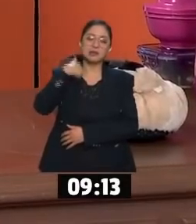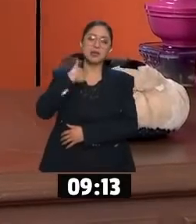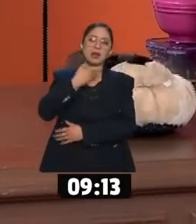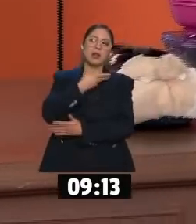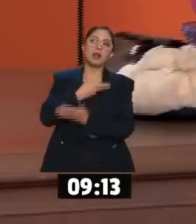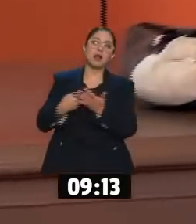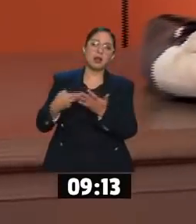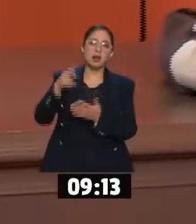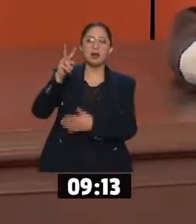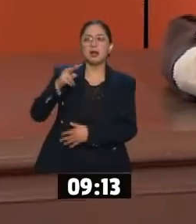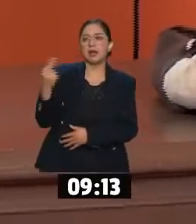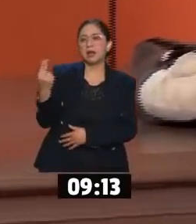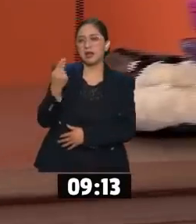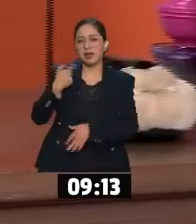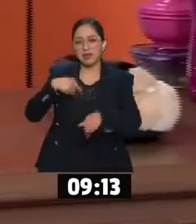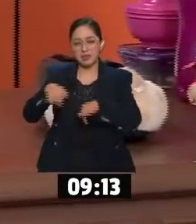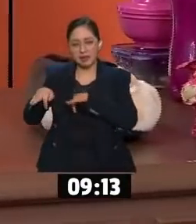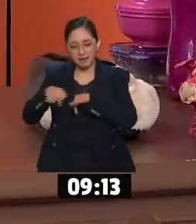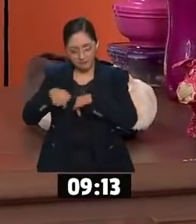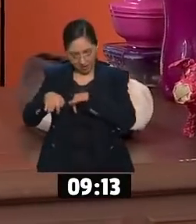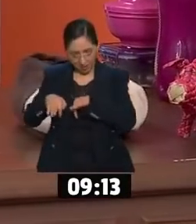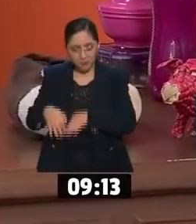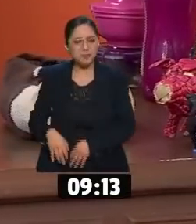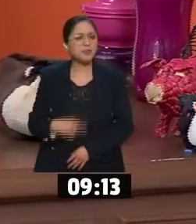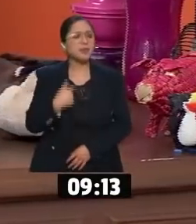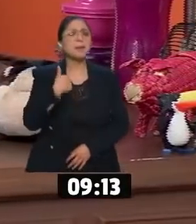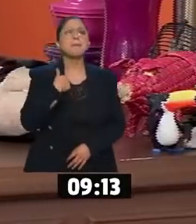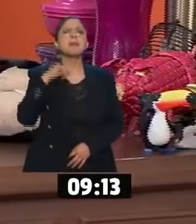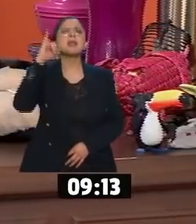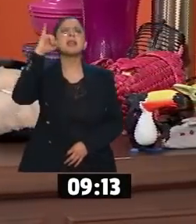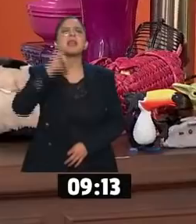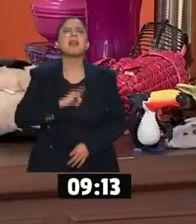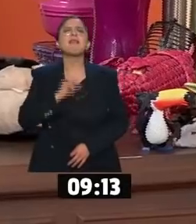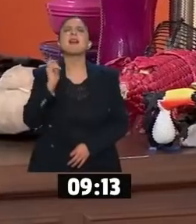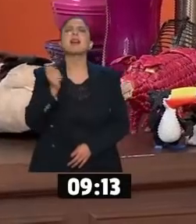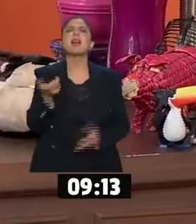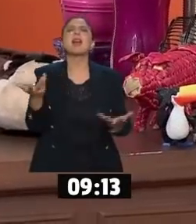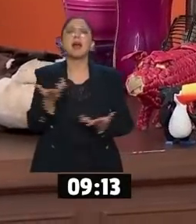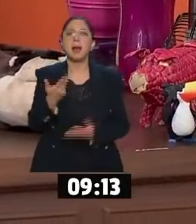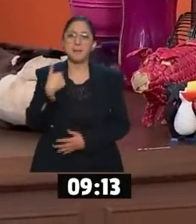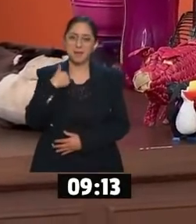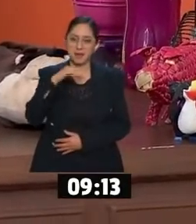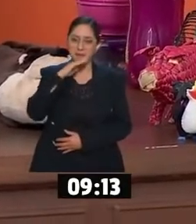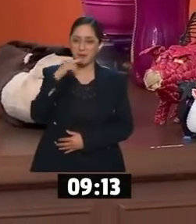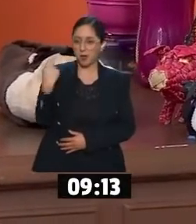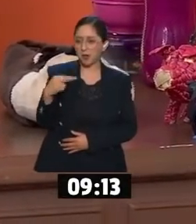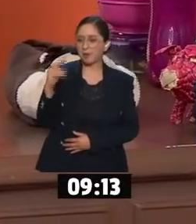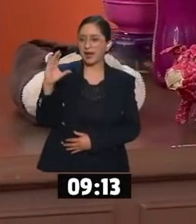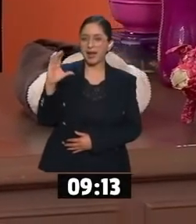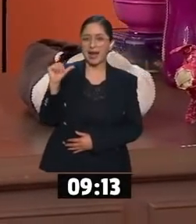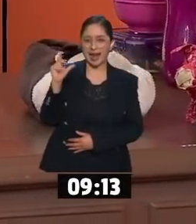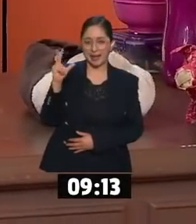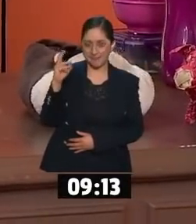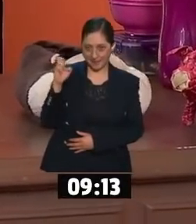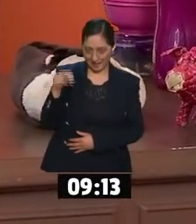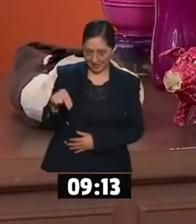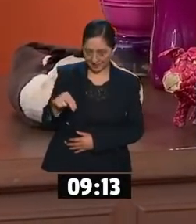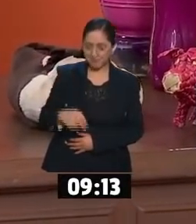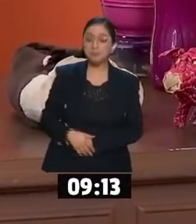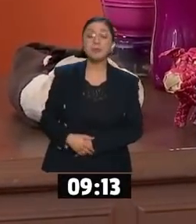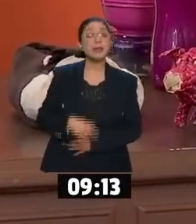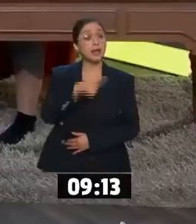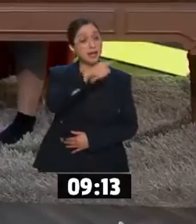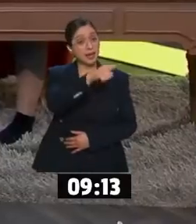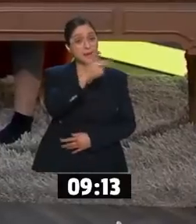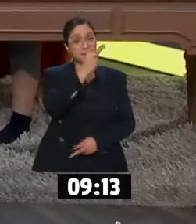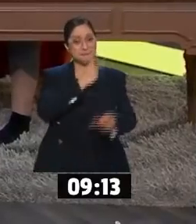seguir chambeando. ¿Qué cree que hizo mi jefecita? Que le mando un beso a Carmencita. ¿Qué hizo? Me prestó una compilación que tiene de